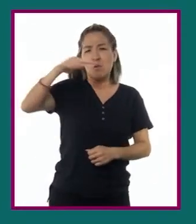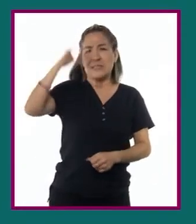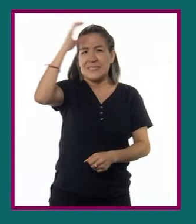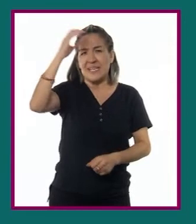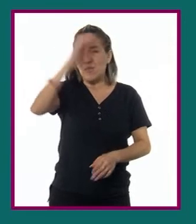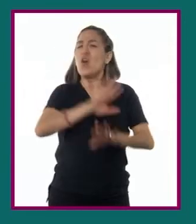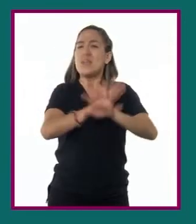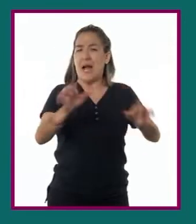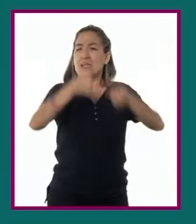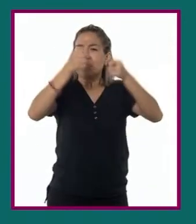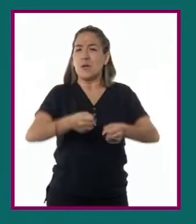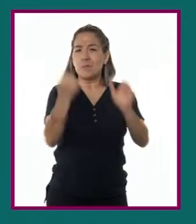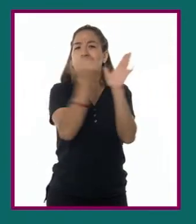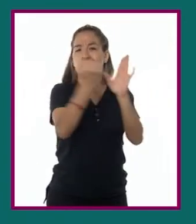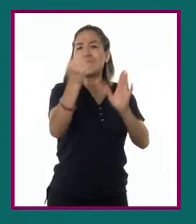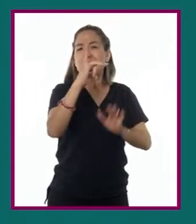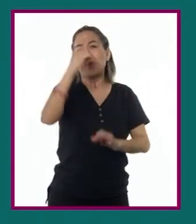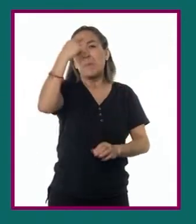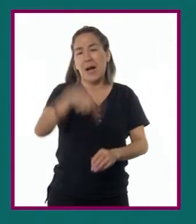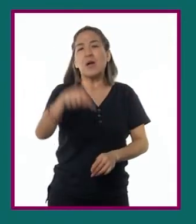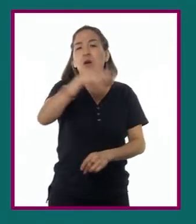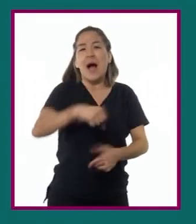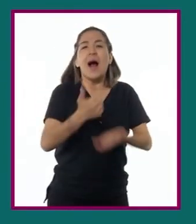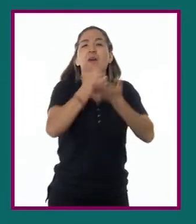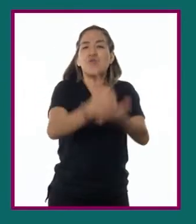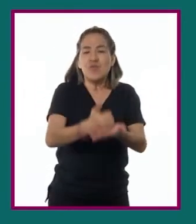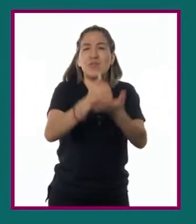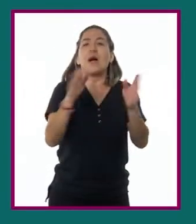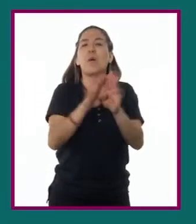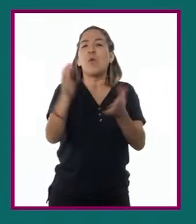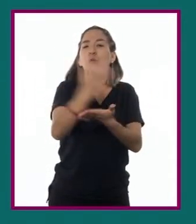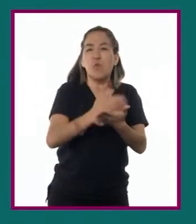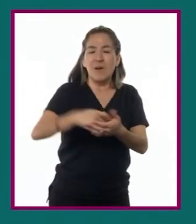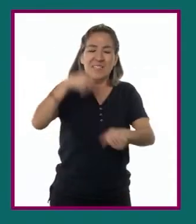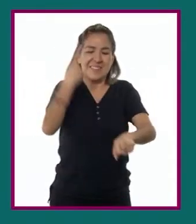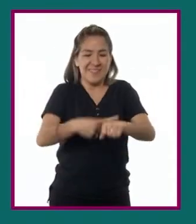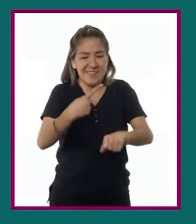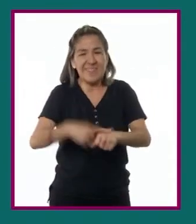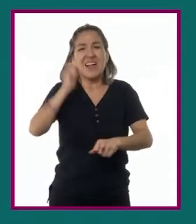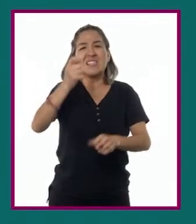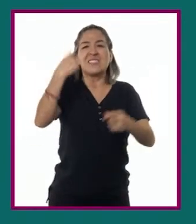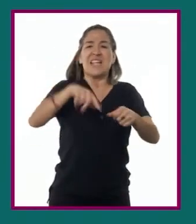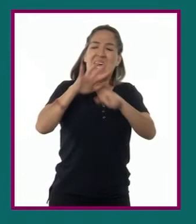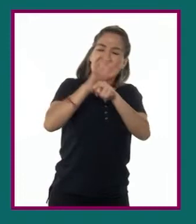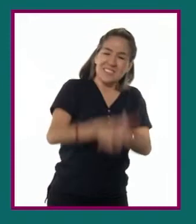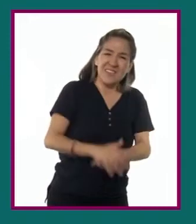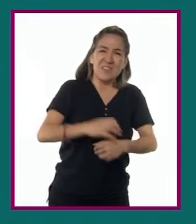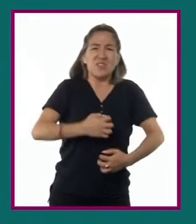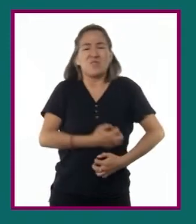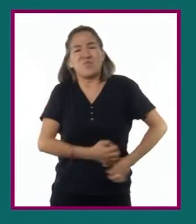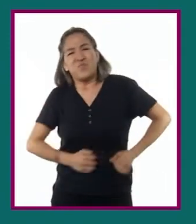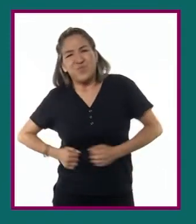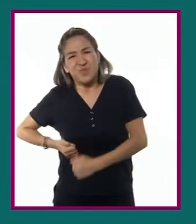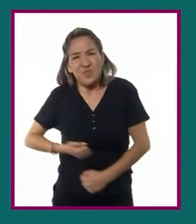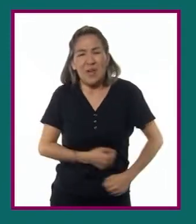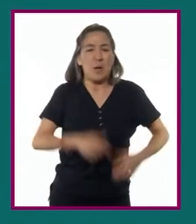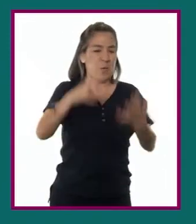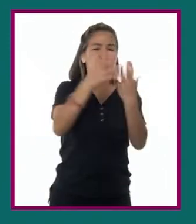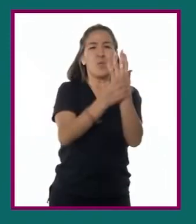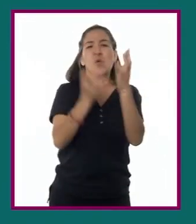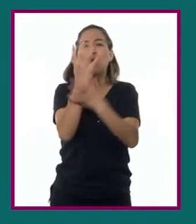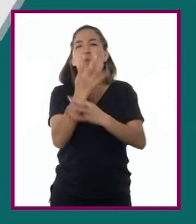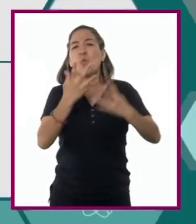curativas. Es de gran valor en caso de insomnio, nerviosismo, debilidad general, indigestión, reumatismo